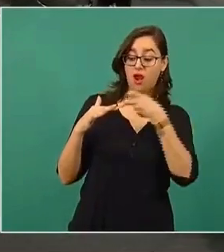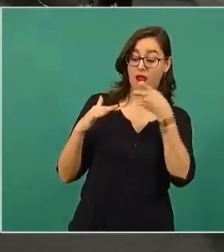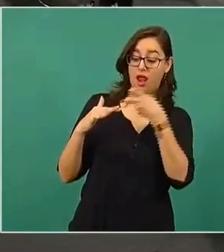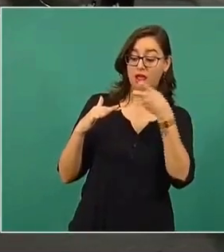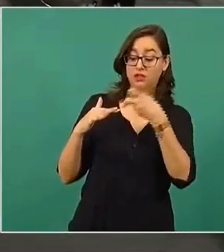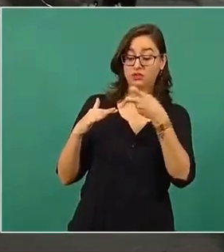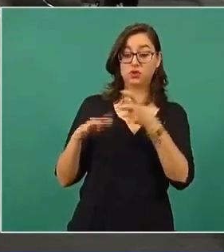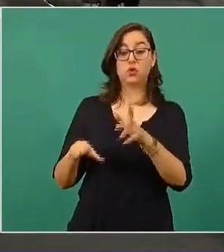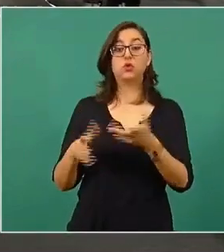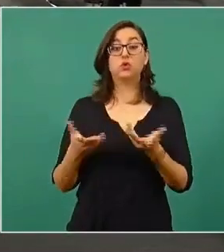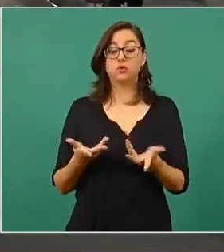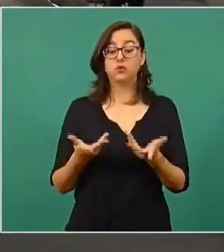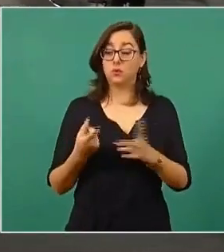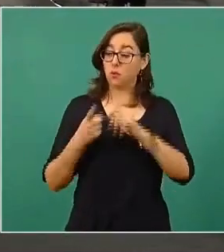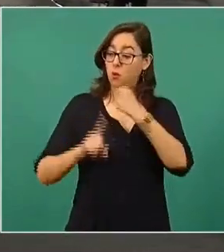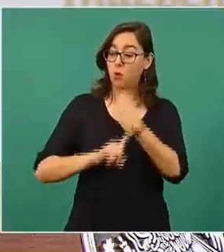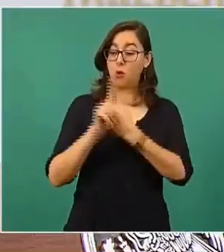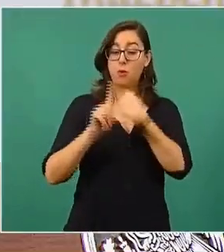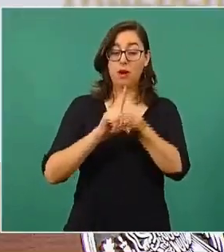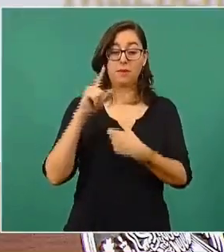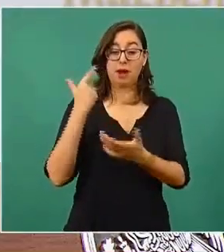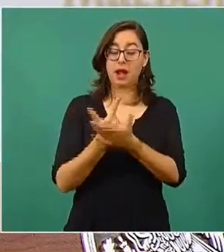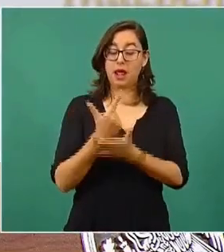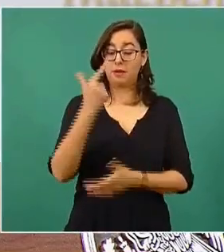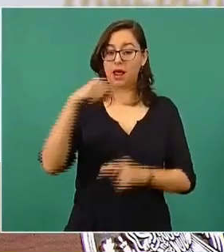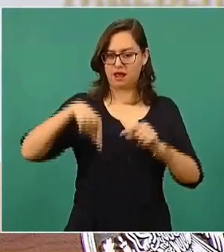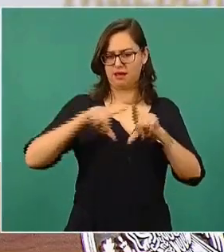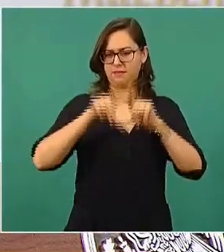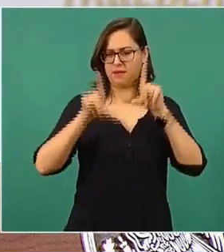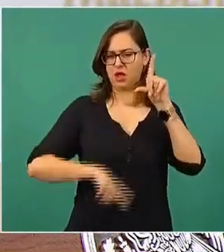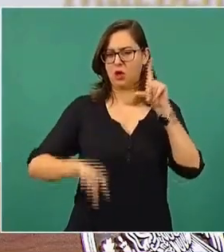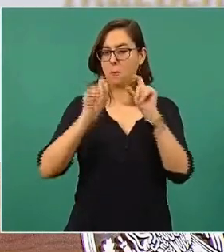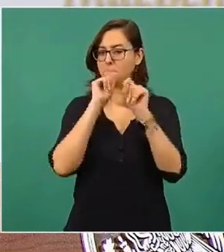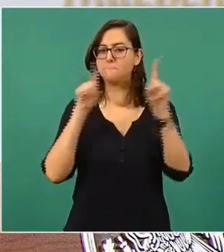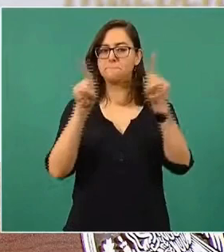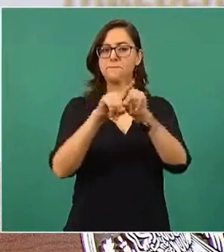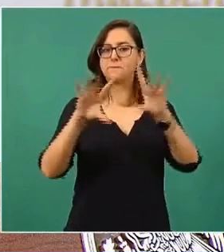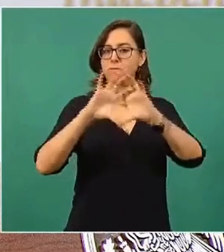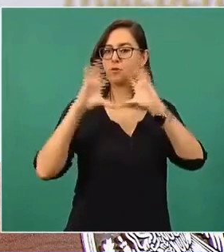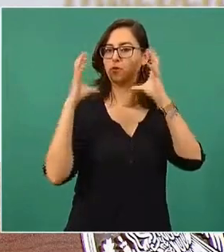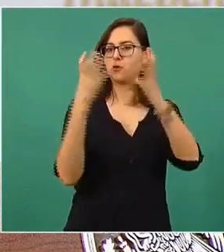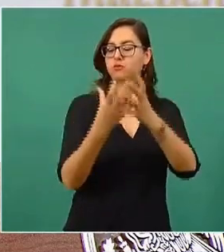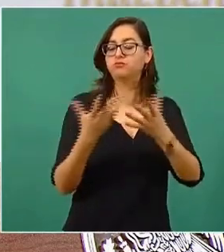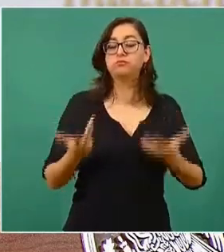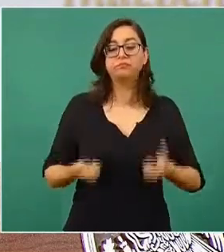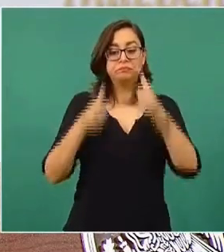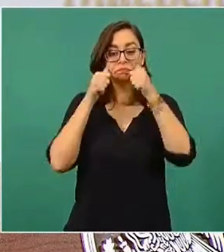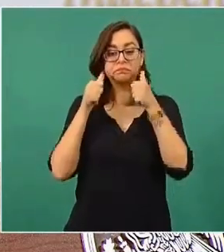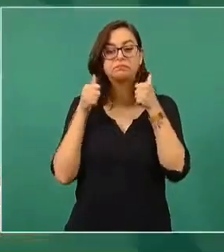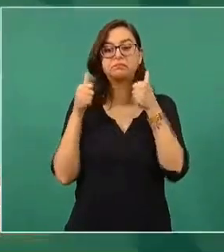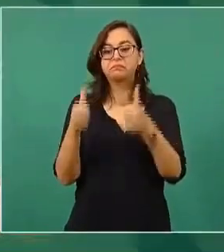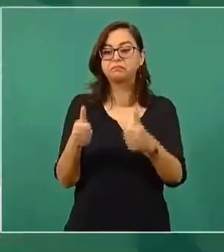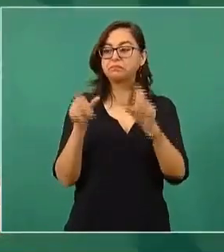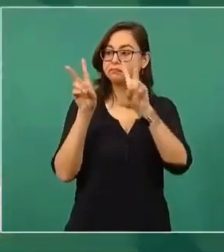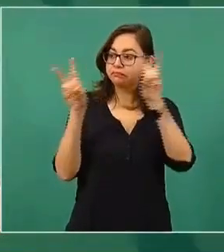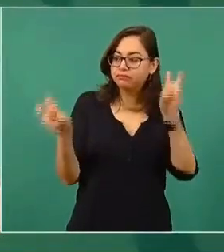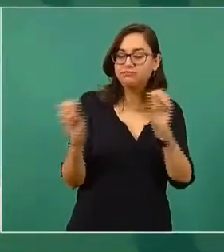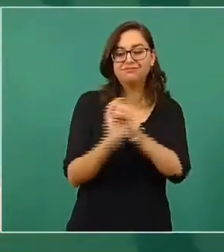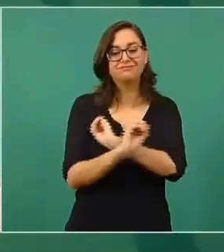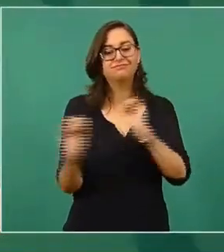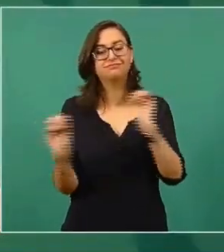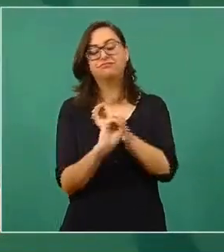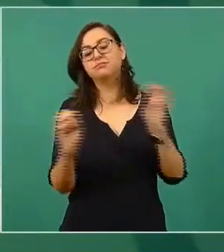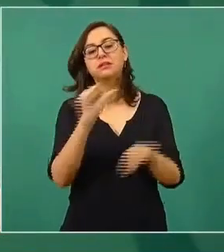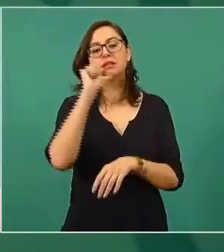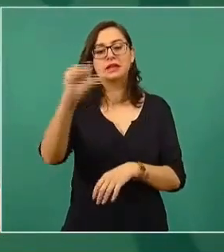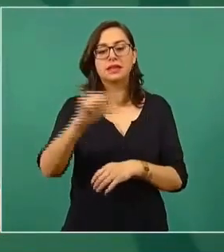la desigualdad, no solo en México, en el mundo, no se trata. Ahora que fui a la ONU, eso